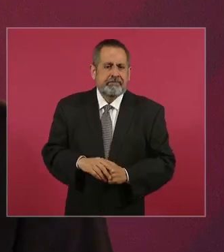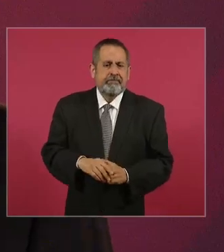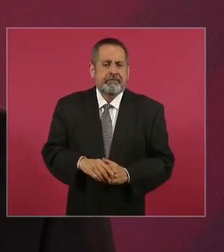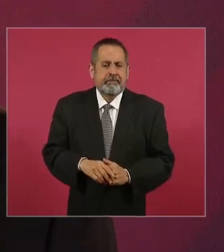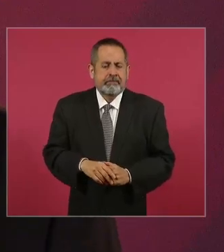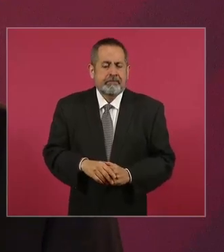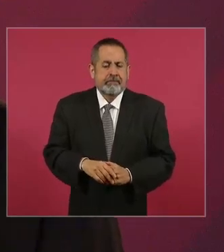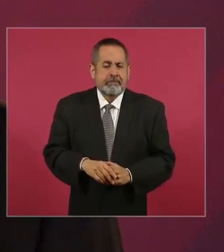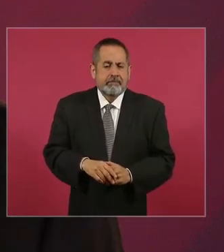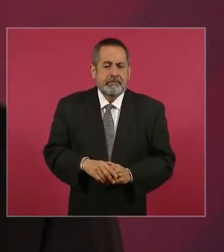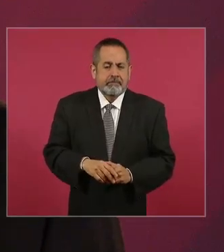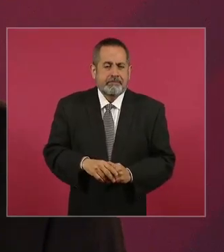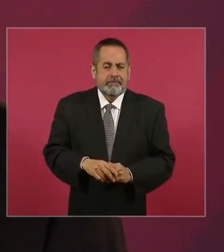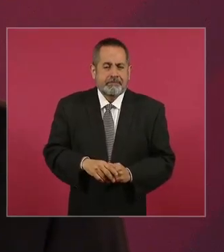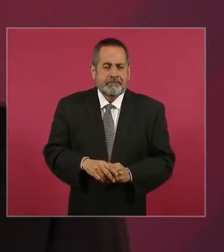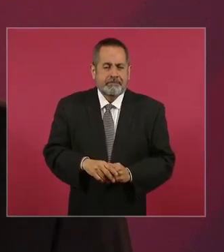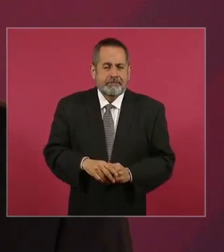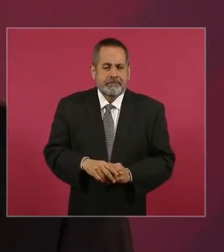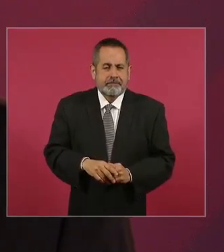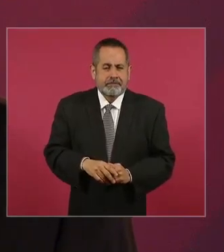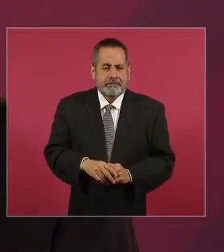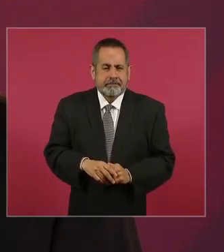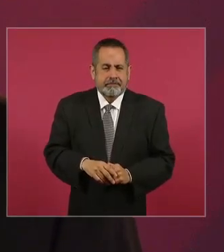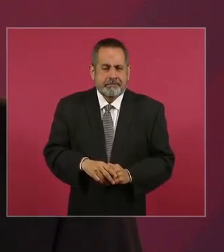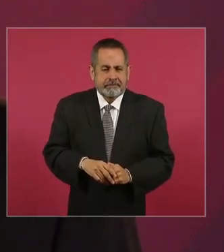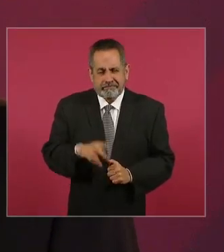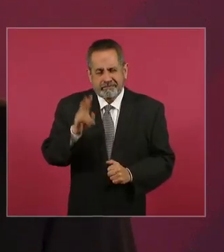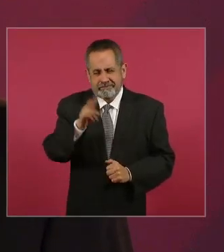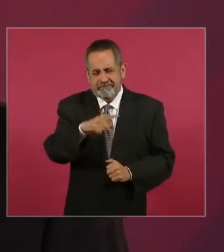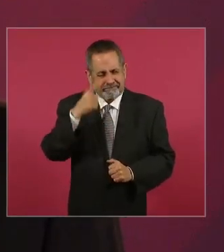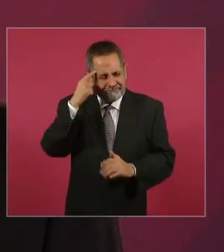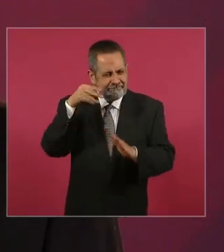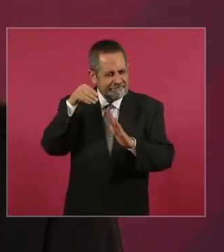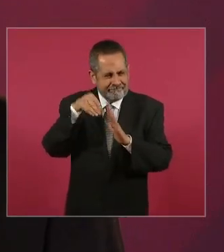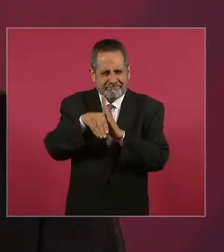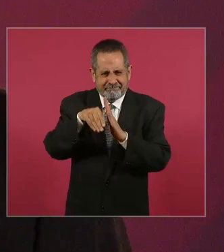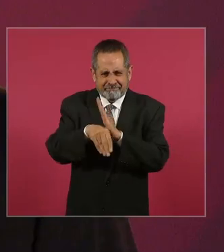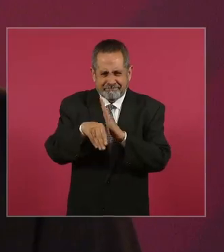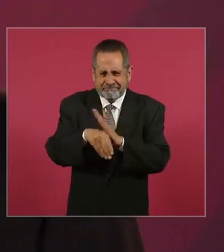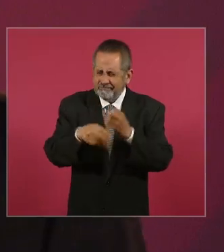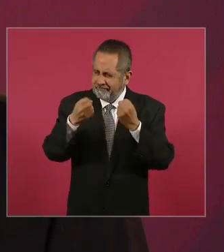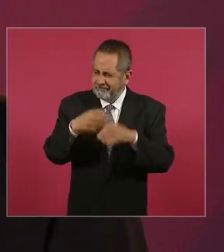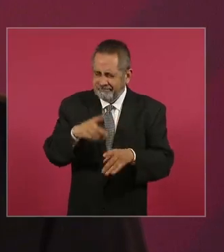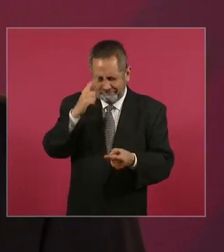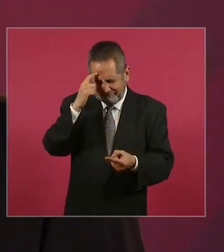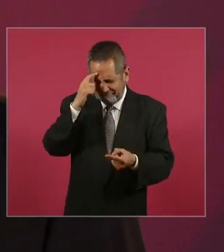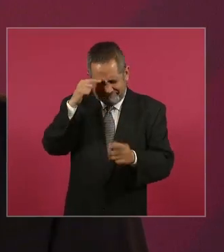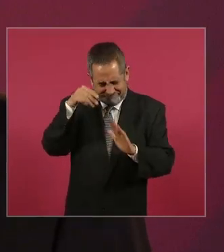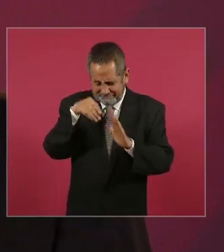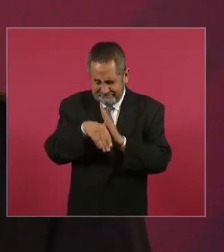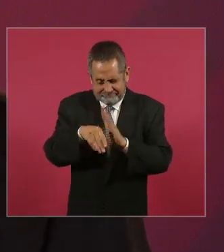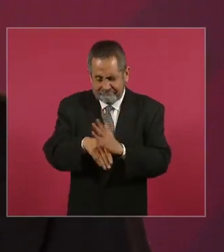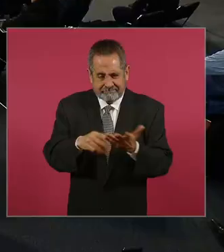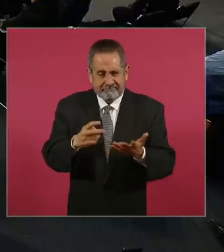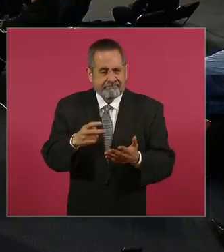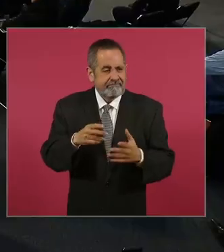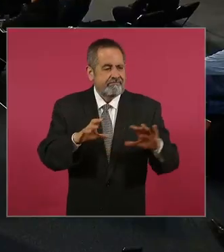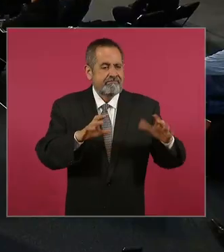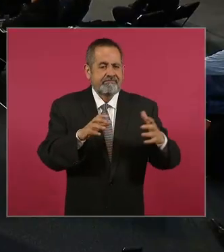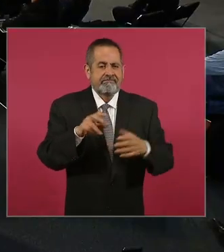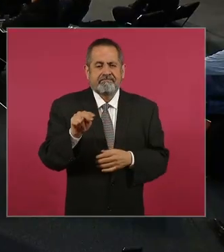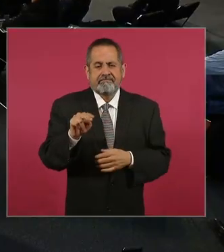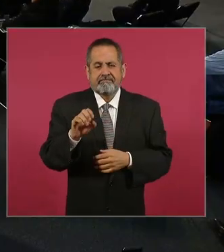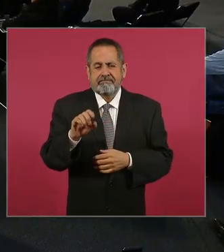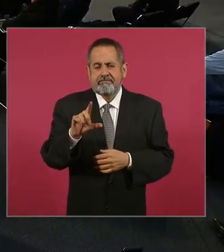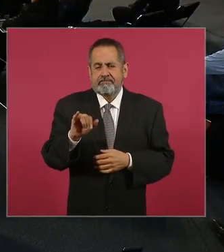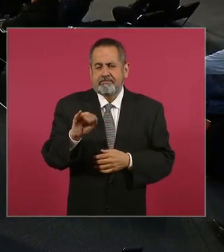del deterioro, de la decadencia a la que nos llevó el modelo neoliberal